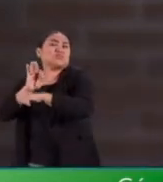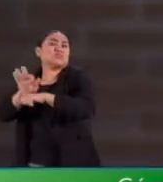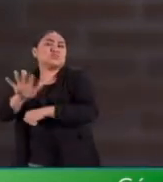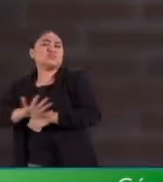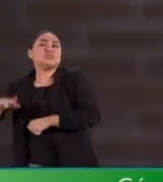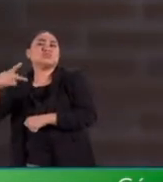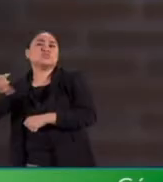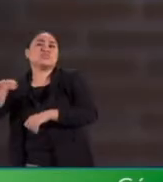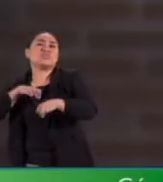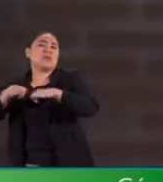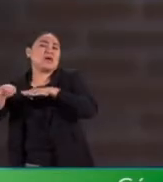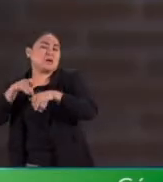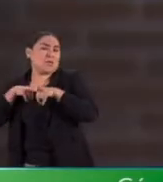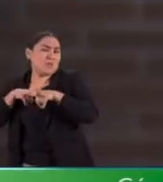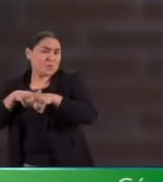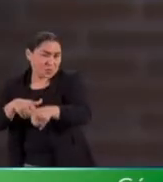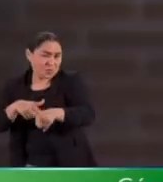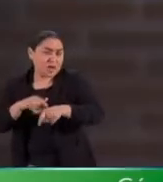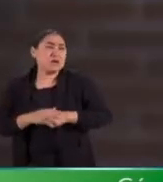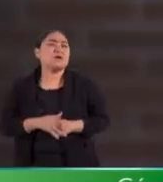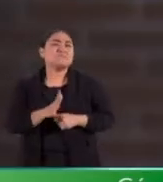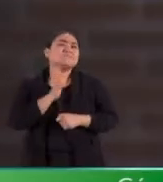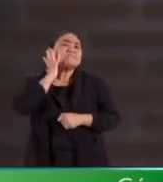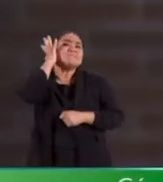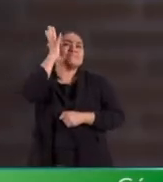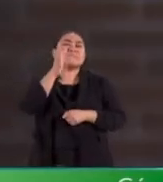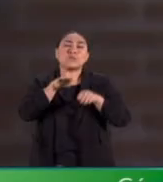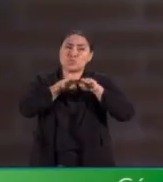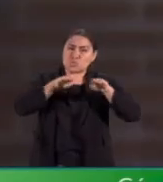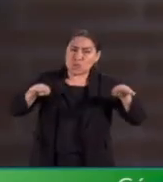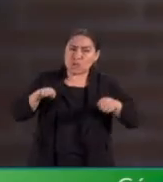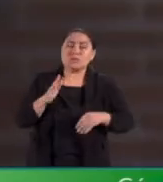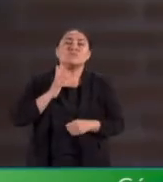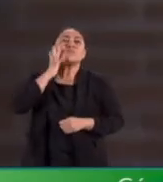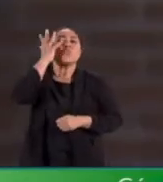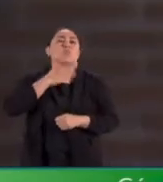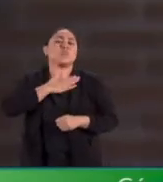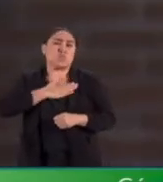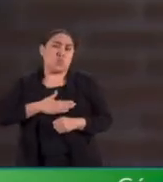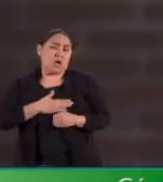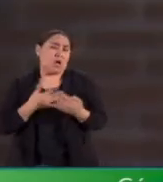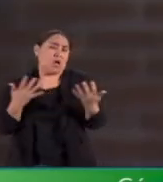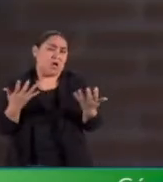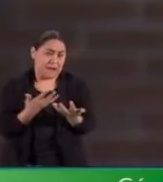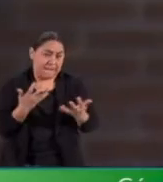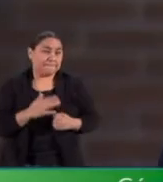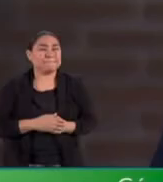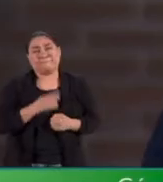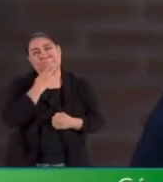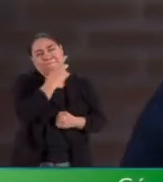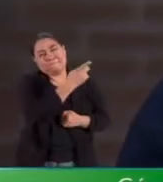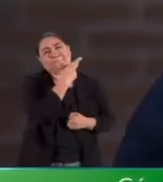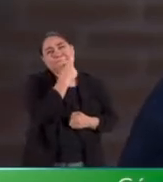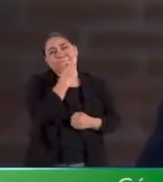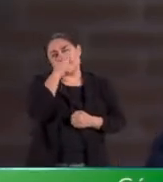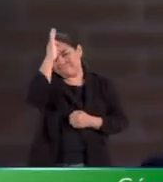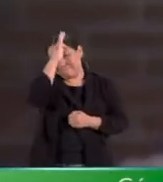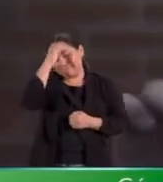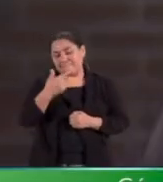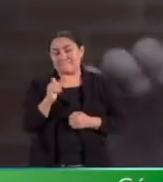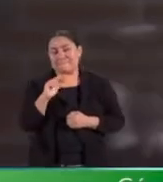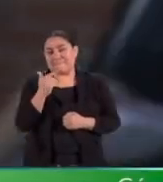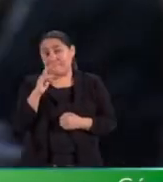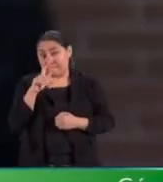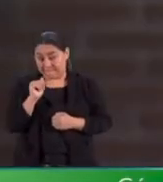vida, que sueñan con un presente de equidad y un futuro con justicia. Porque como dice el filósofo Gargarella,